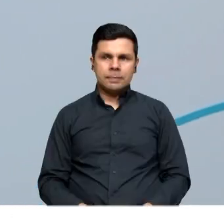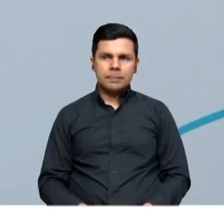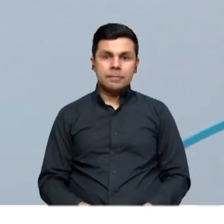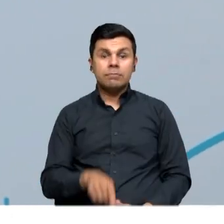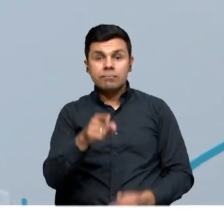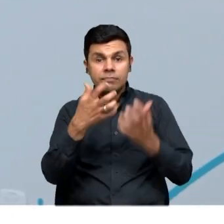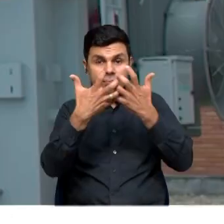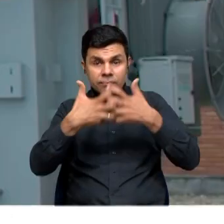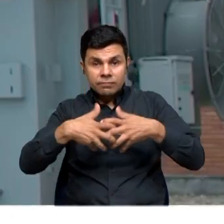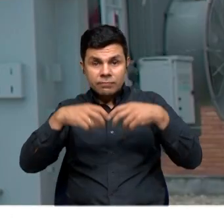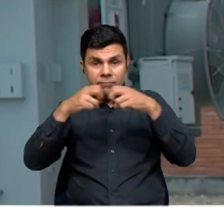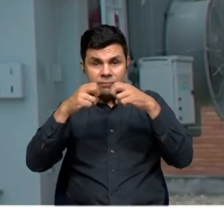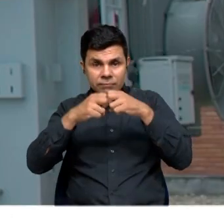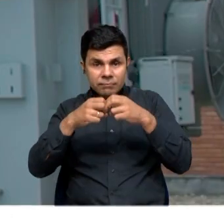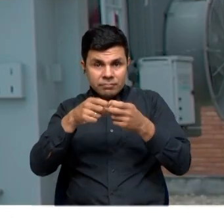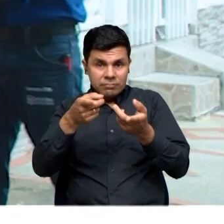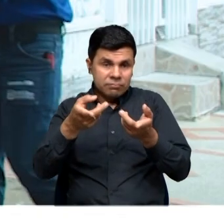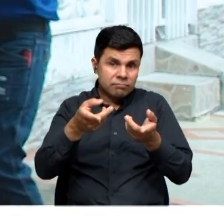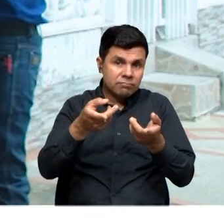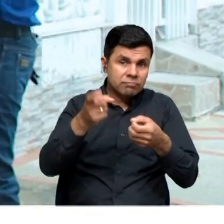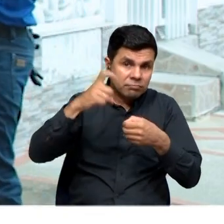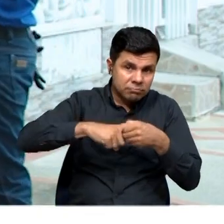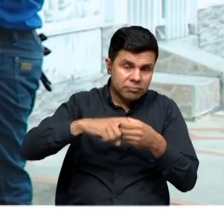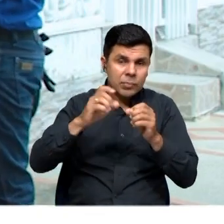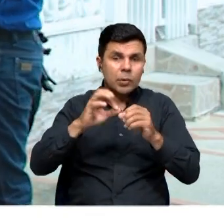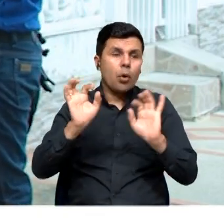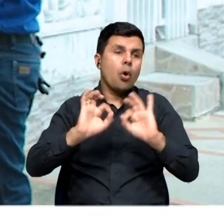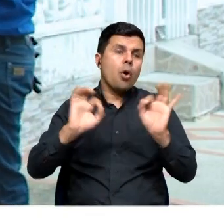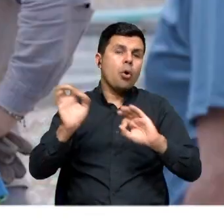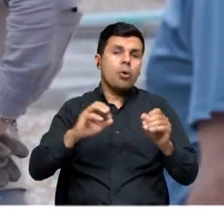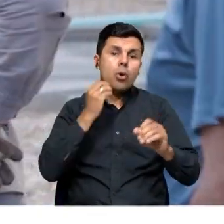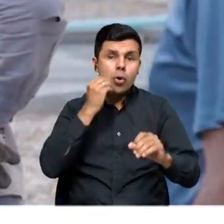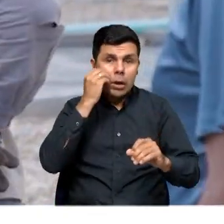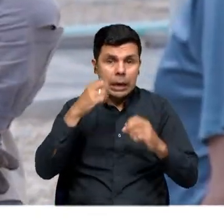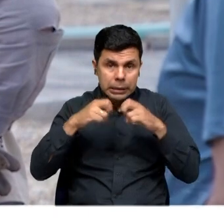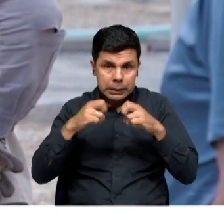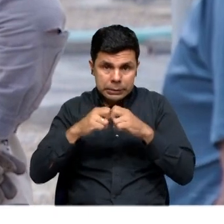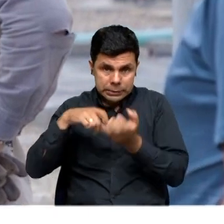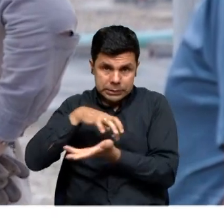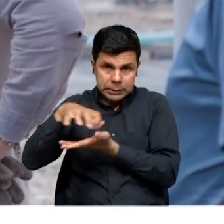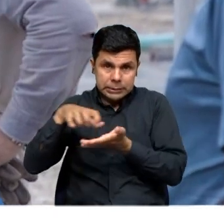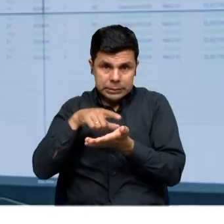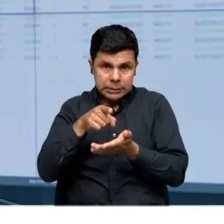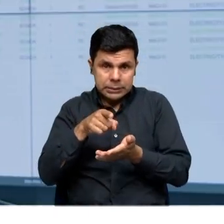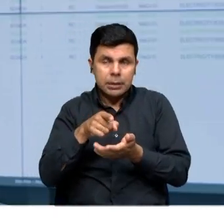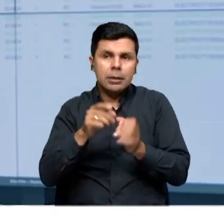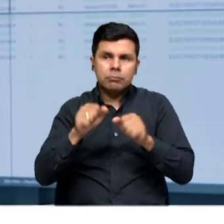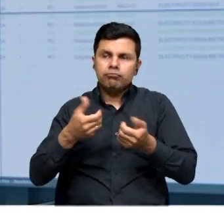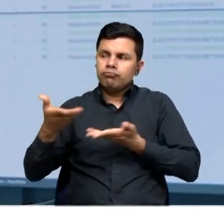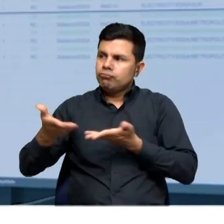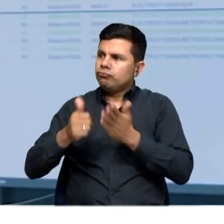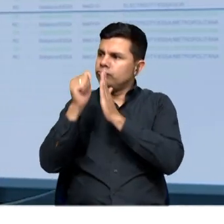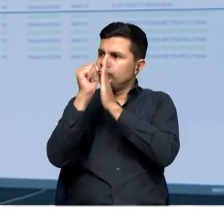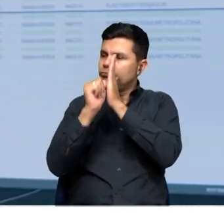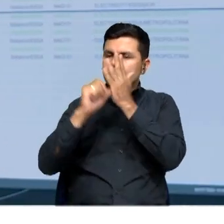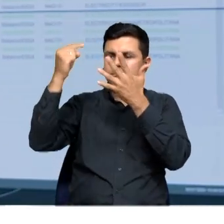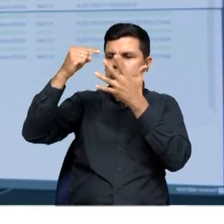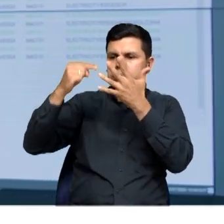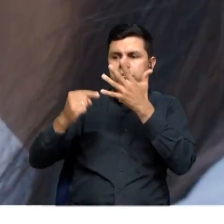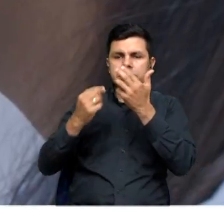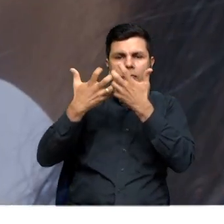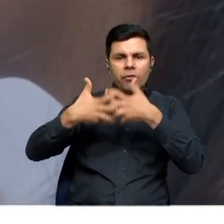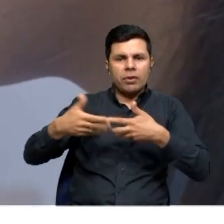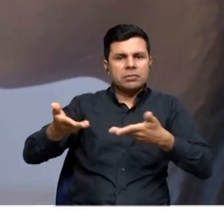eres cliente empresarial, oficial o residencial de la Electrificadora de Santander, con nuestro portafolio de servicios del programa ESA en su